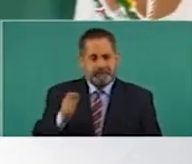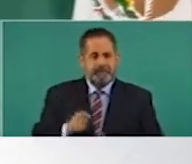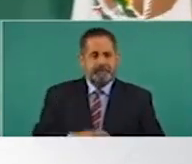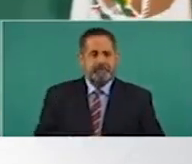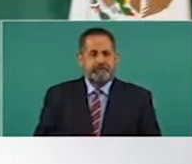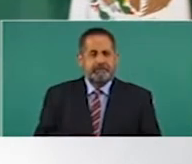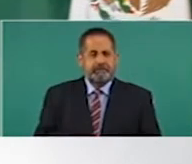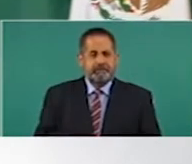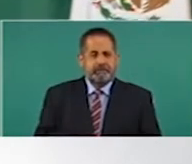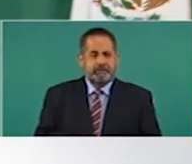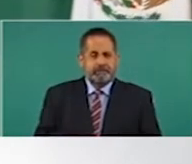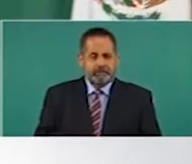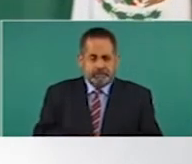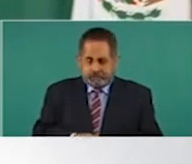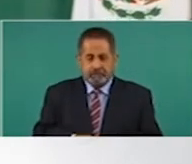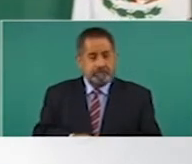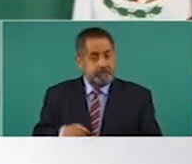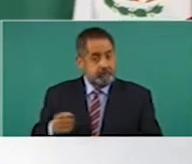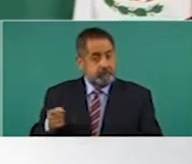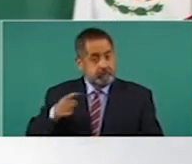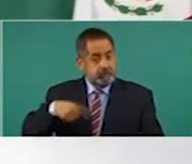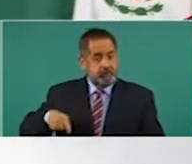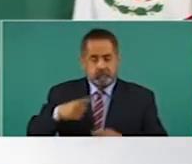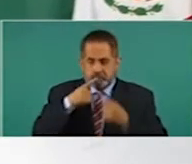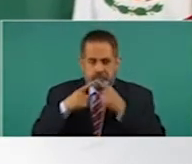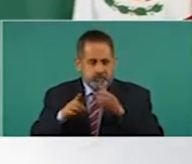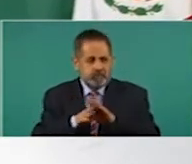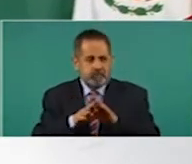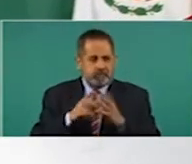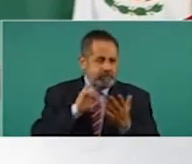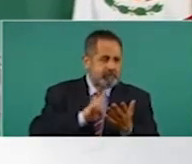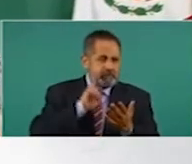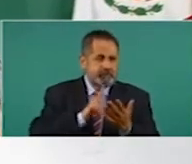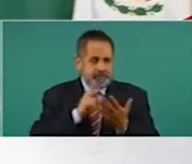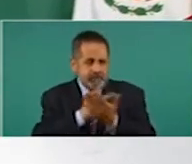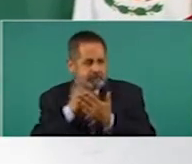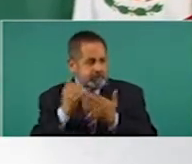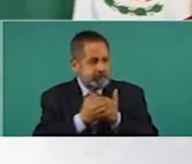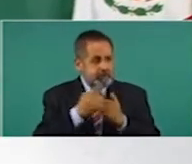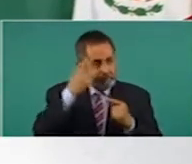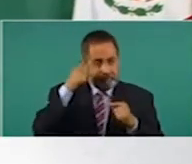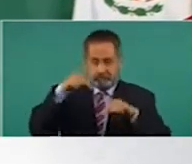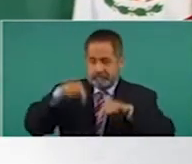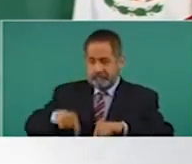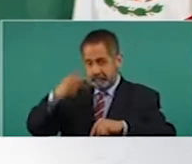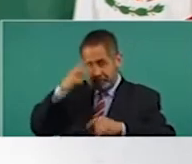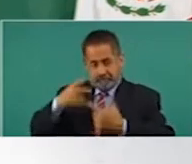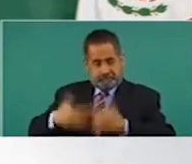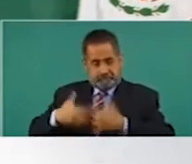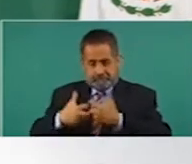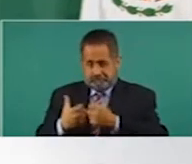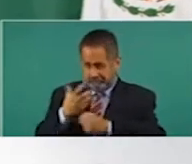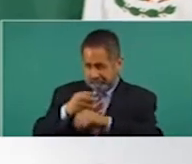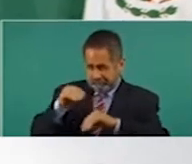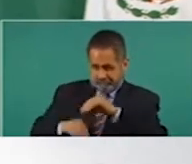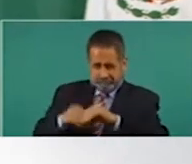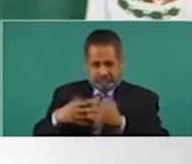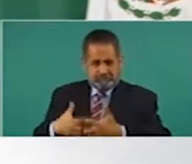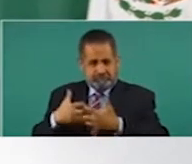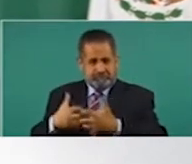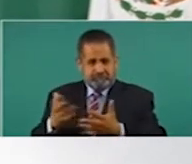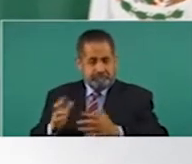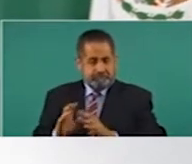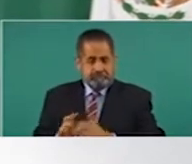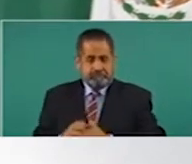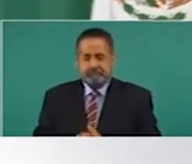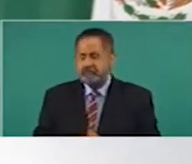es responsabilidad de las autoridades estatales esclarecer el homicidio. A manera de coadyuvancia, el gobierno de la República vía la